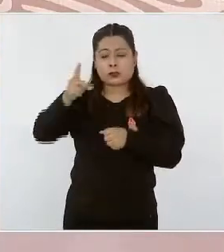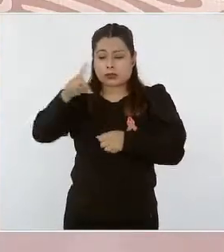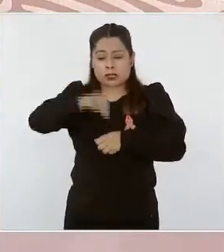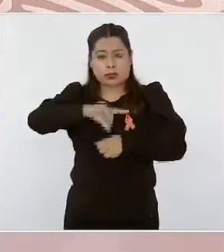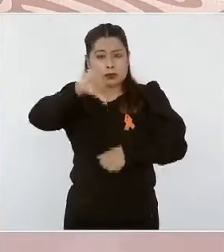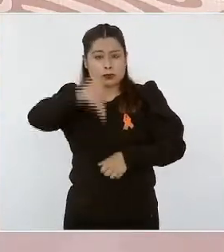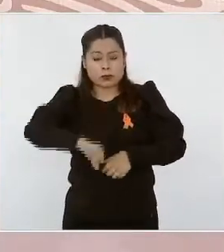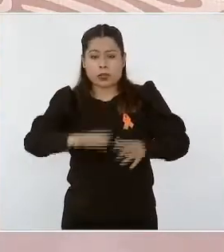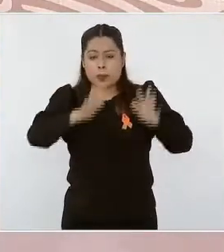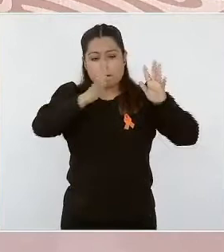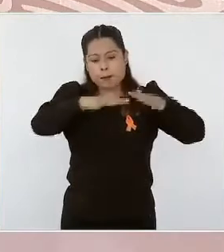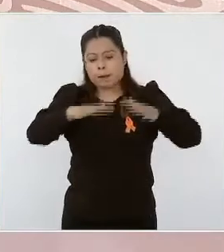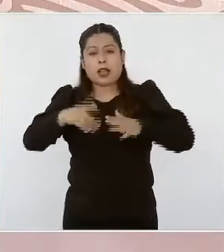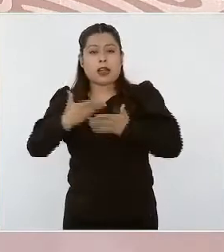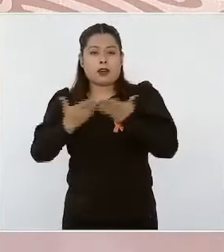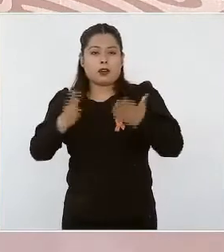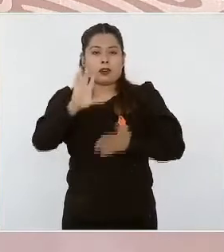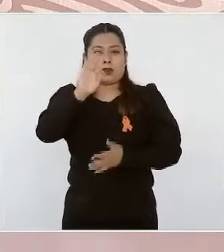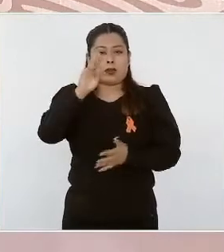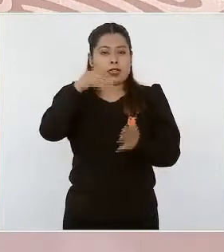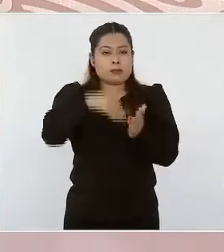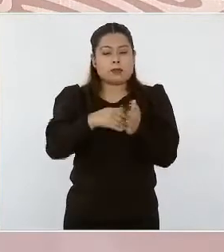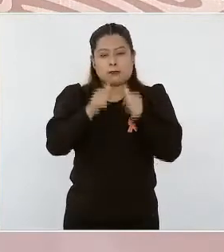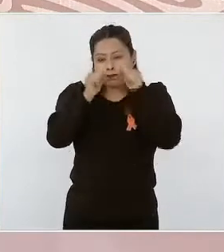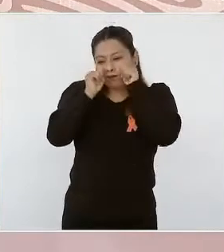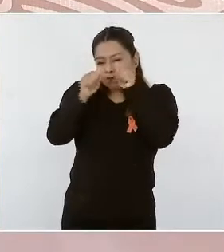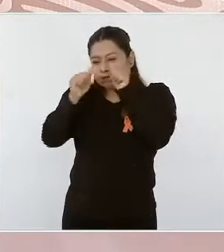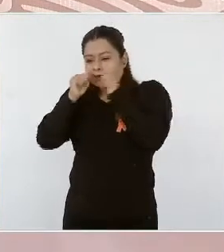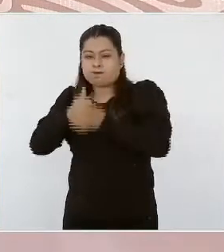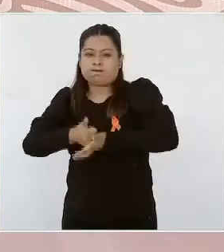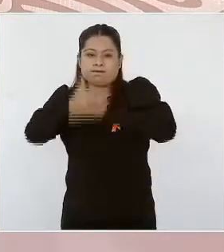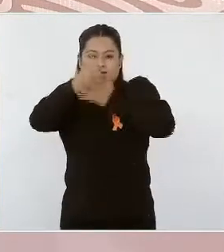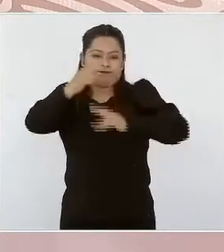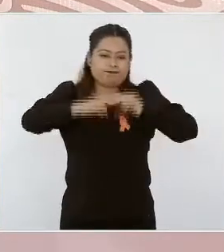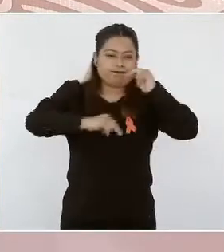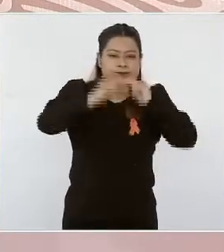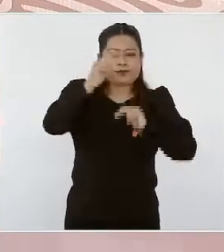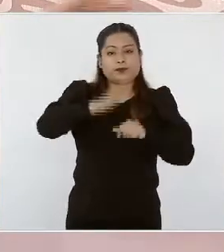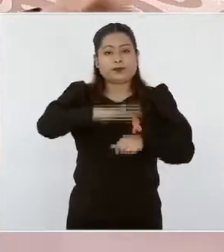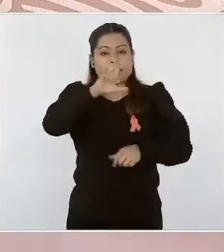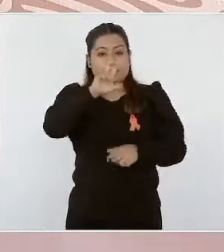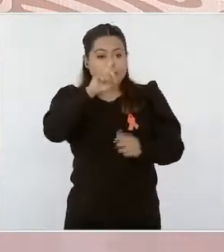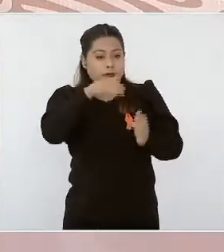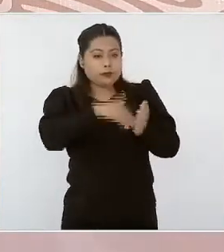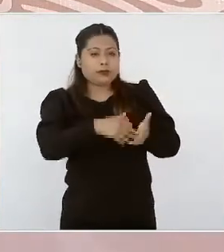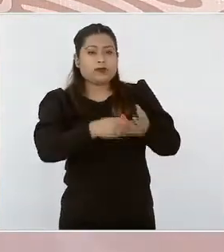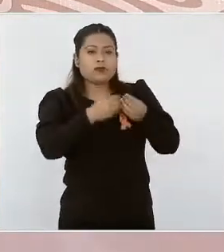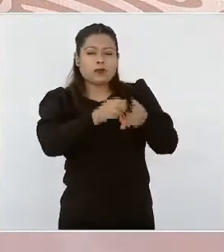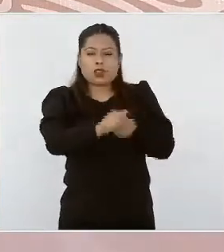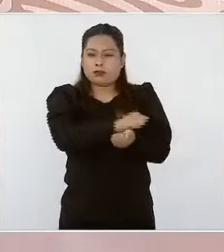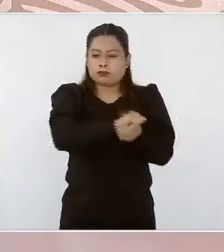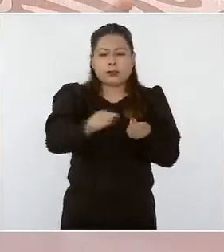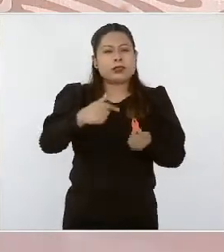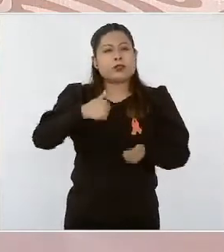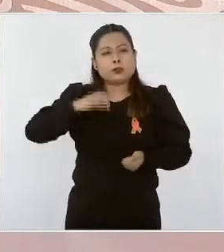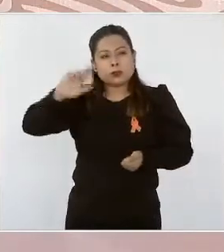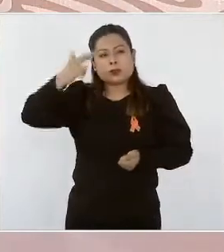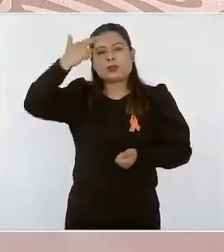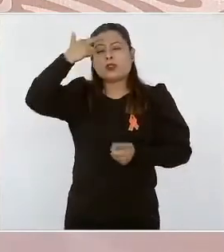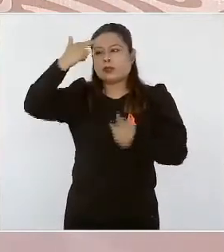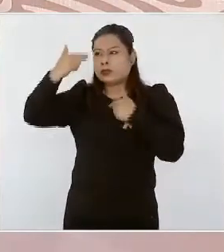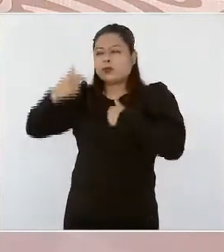de hoy se han atendido más de 90 mil y más de 30 mil de pérdida total. Y ahí me acordaba, ¿qué voy a